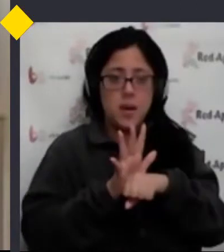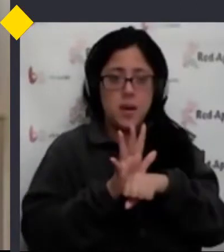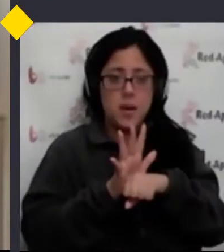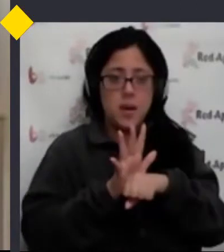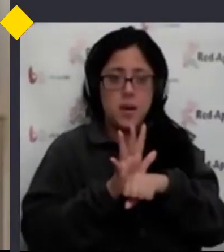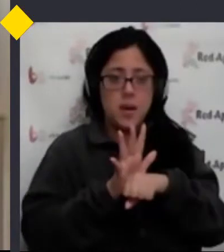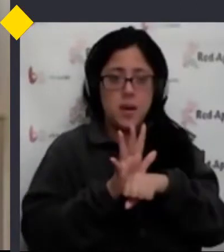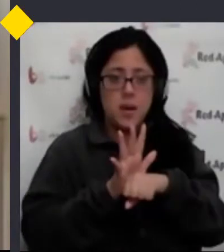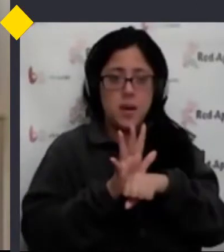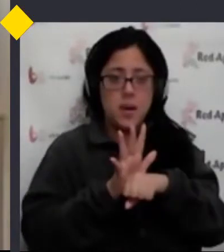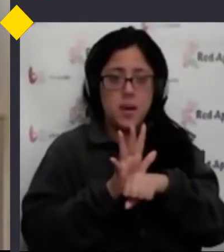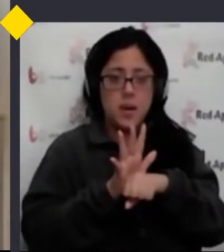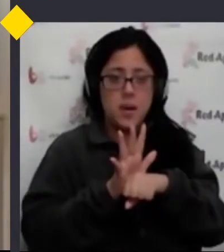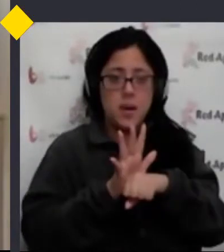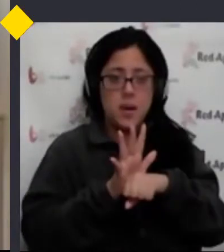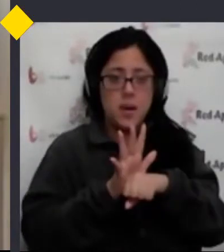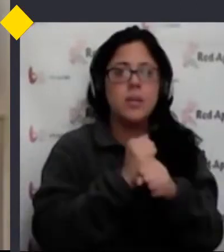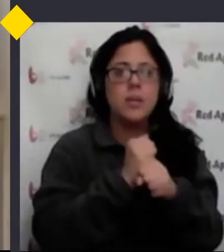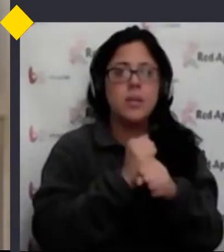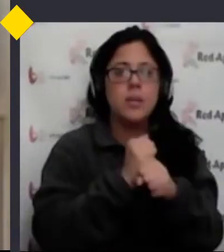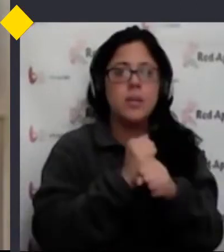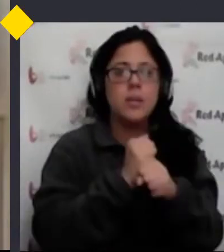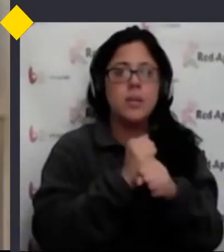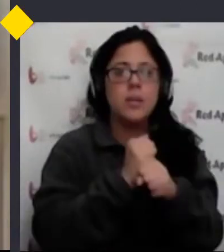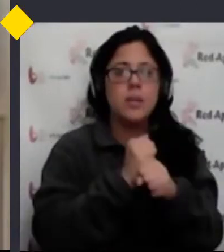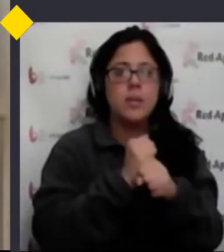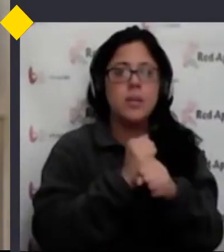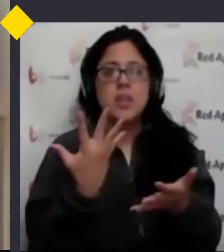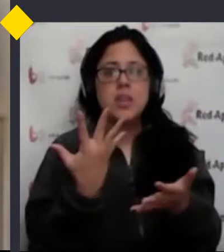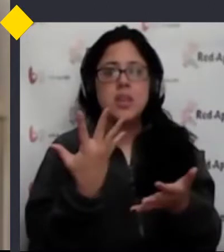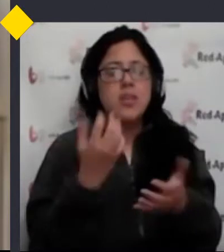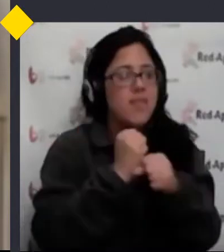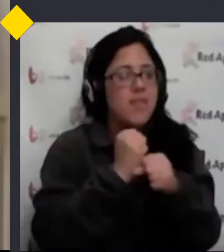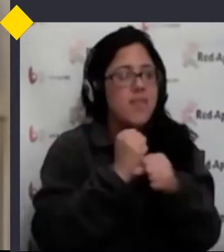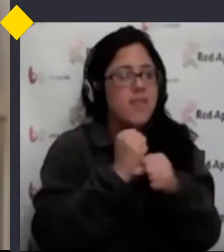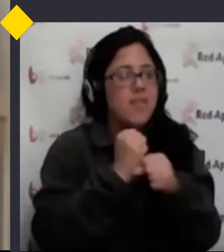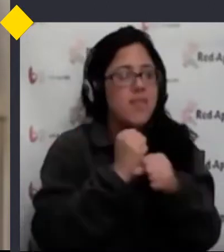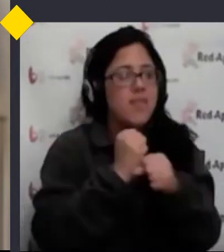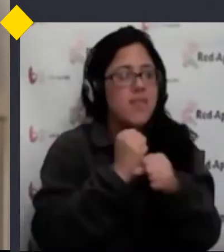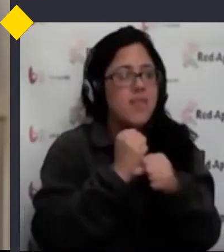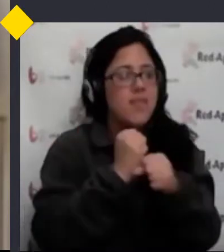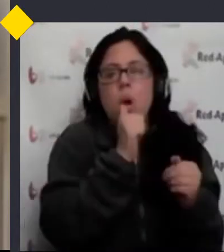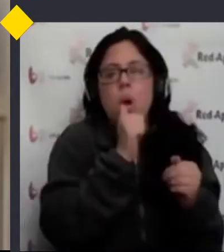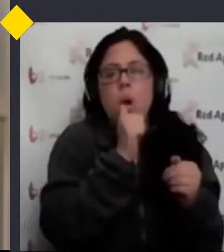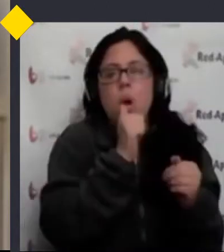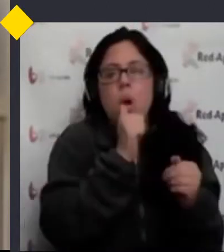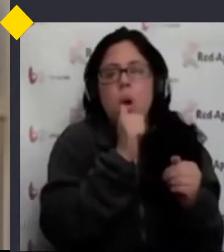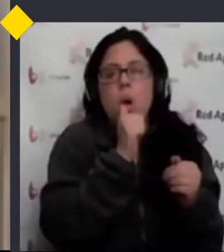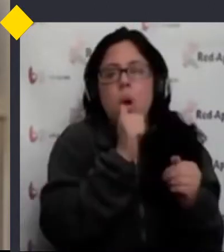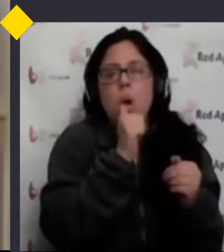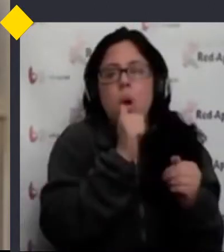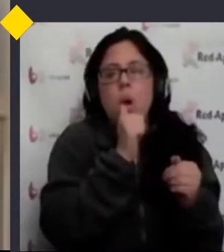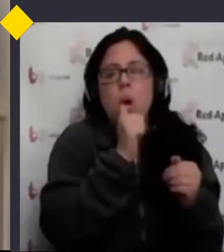en 1945, como si no existieran las tecnologías. Y yo creo que el gran desafío es que